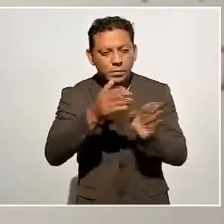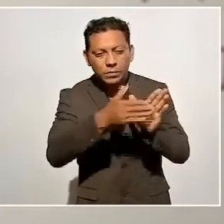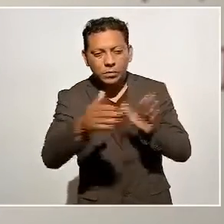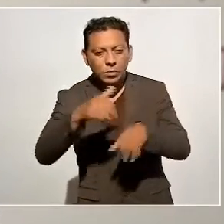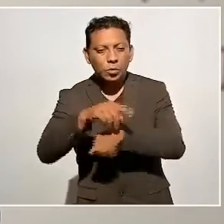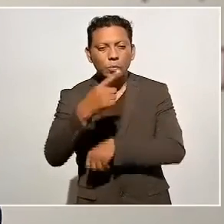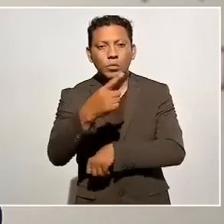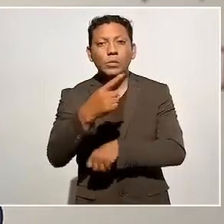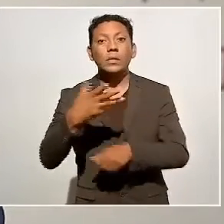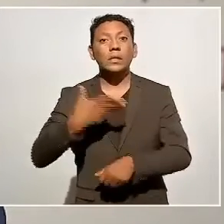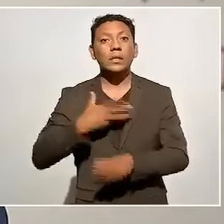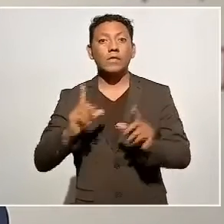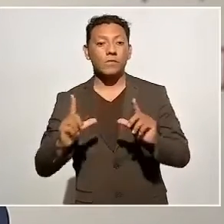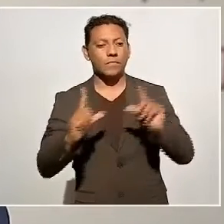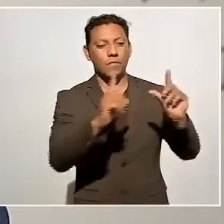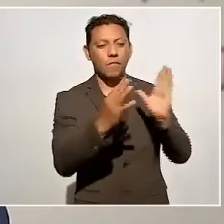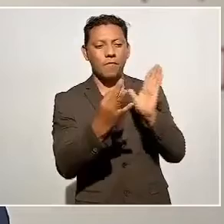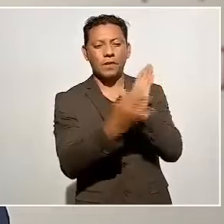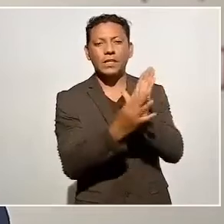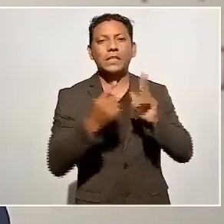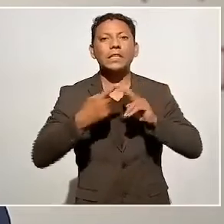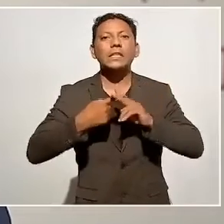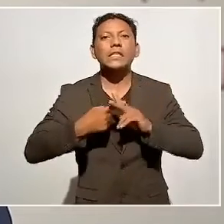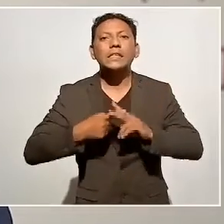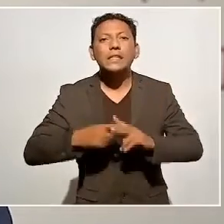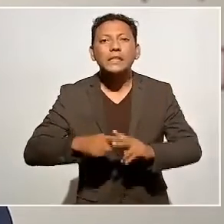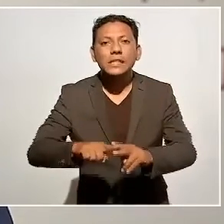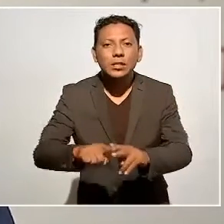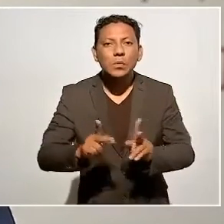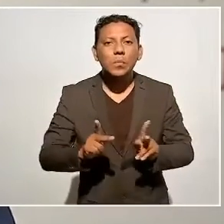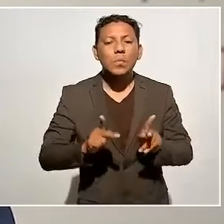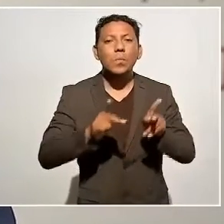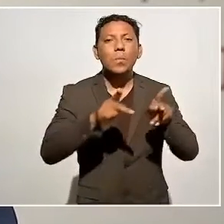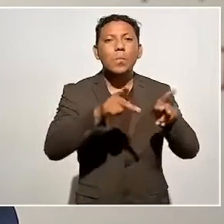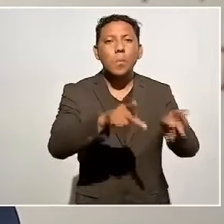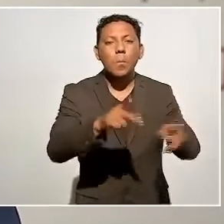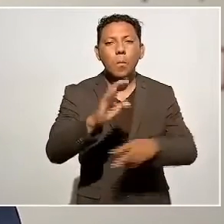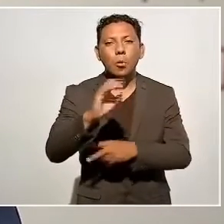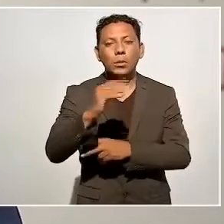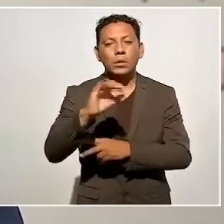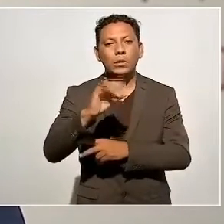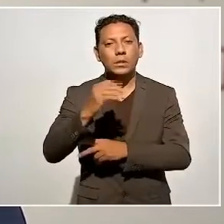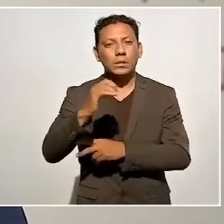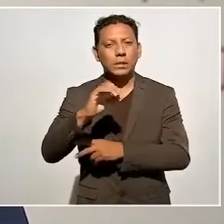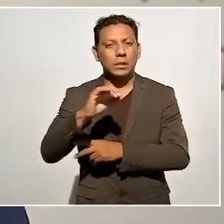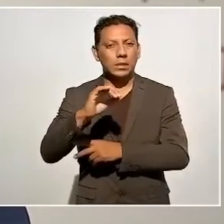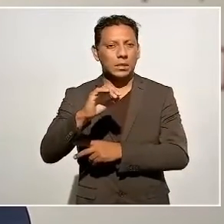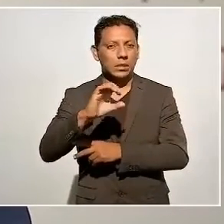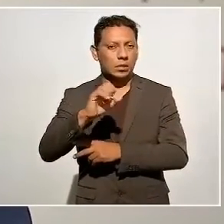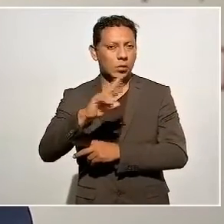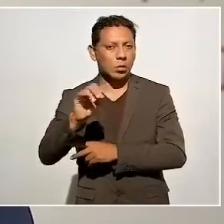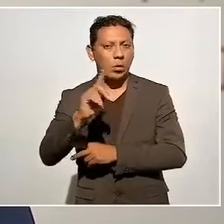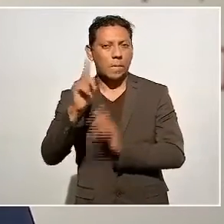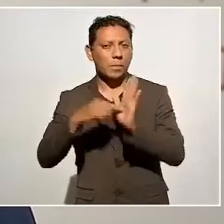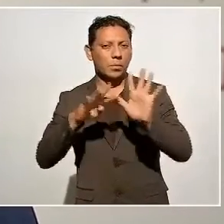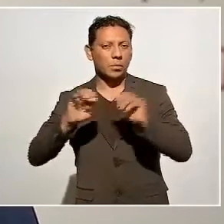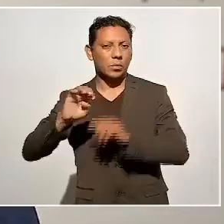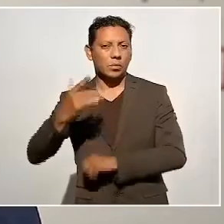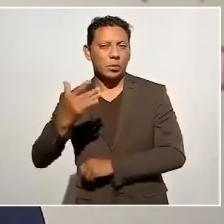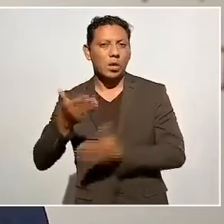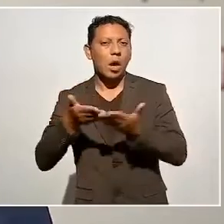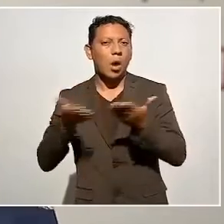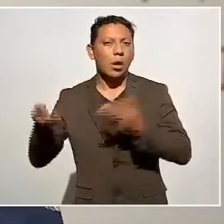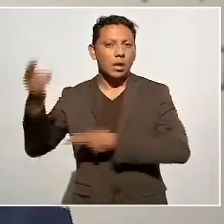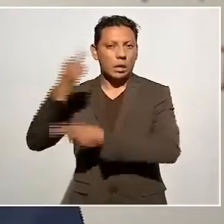placa conmemorativa por la histórica inauguración del puente Boca del Cerro en 1950. Hoy estamos